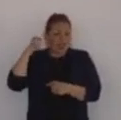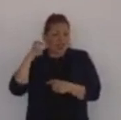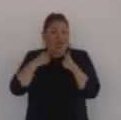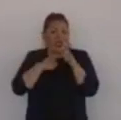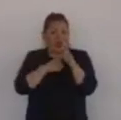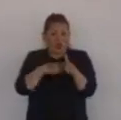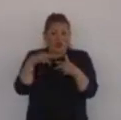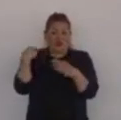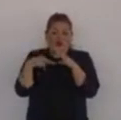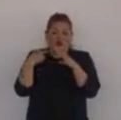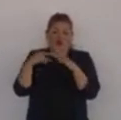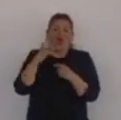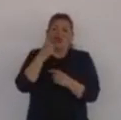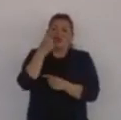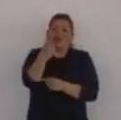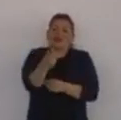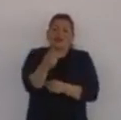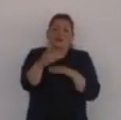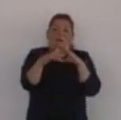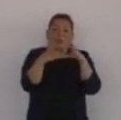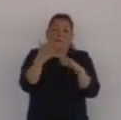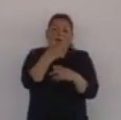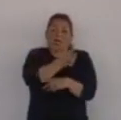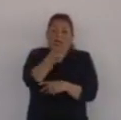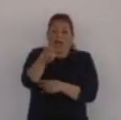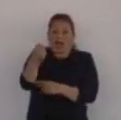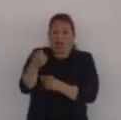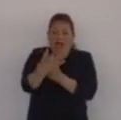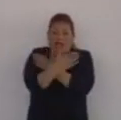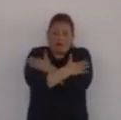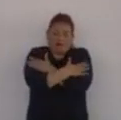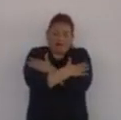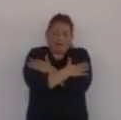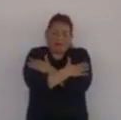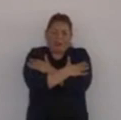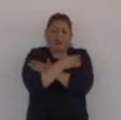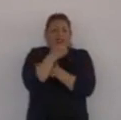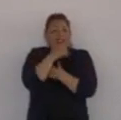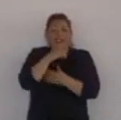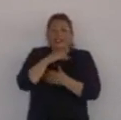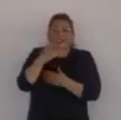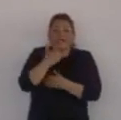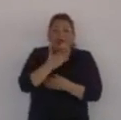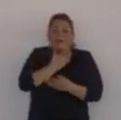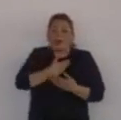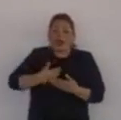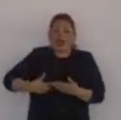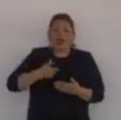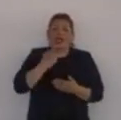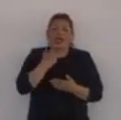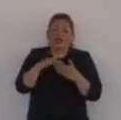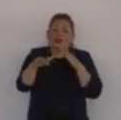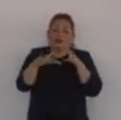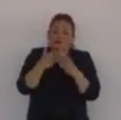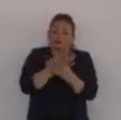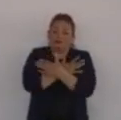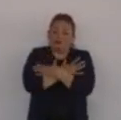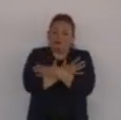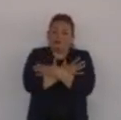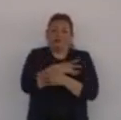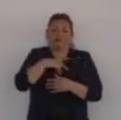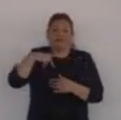Enviarles a nombre del señor presidente un saludo y un fuerte abrazo que siempre nos pide que les enviemos de su